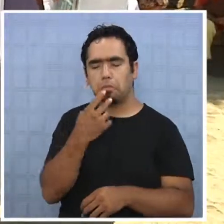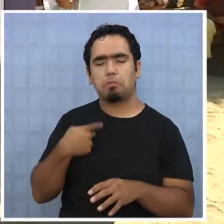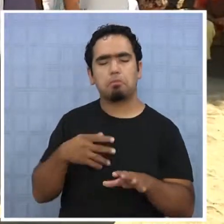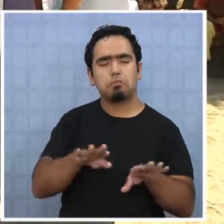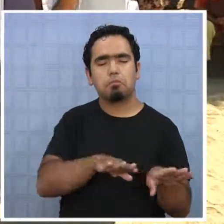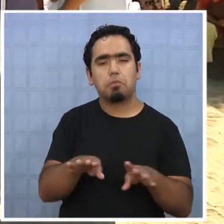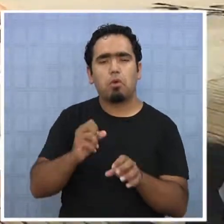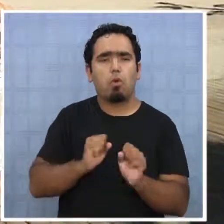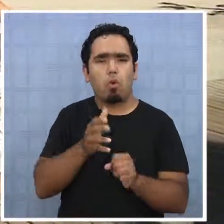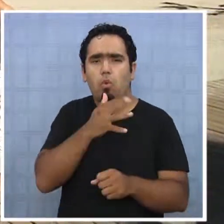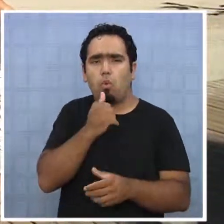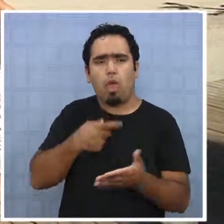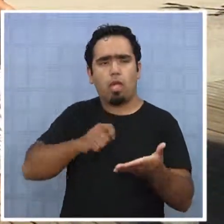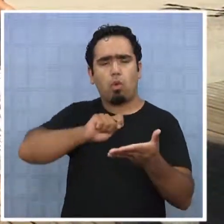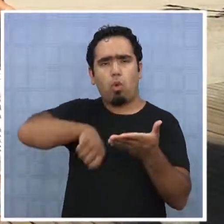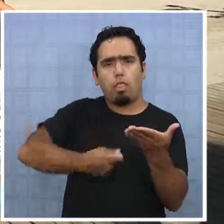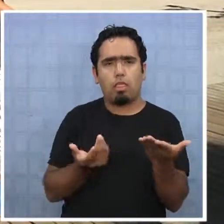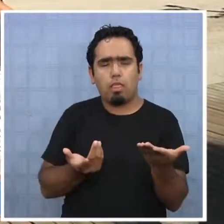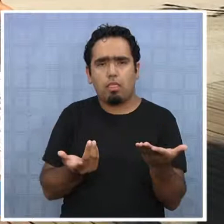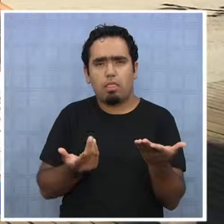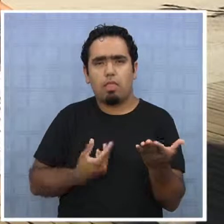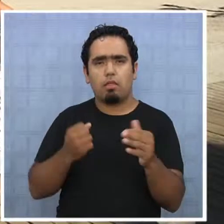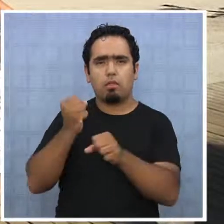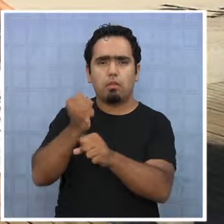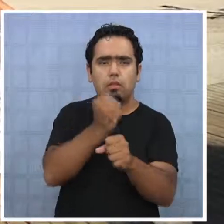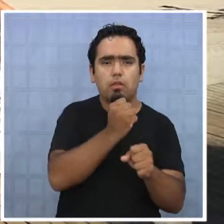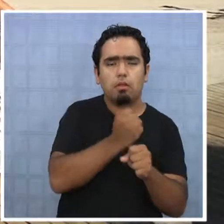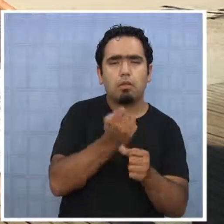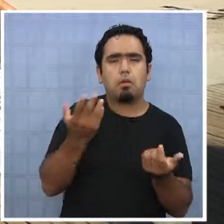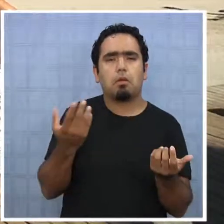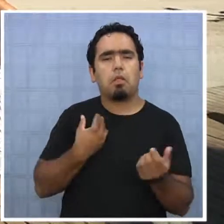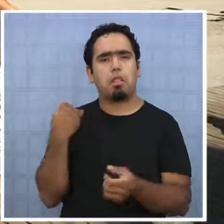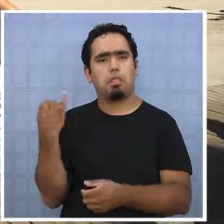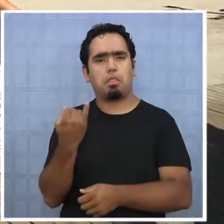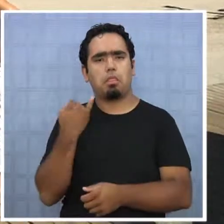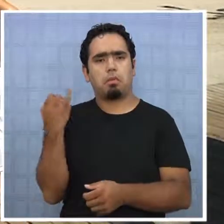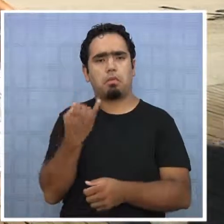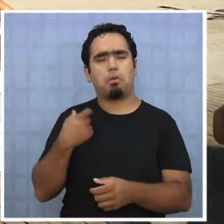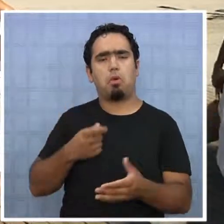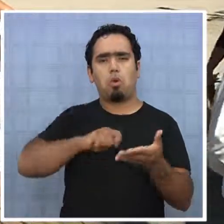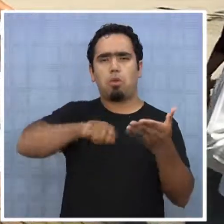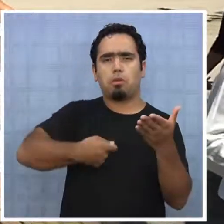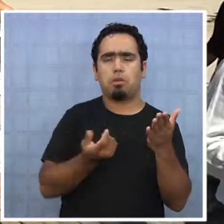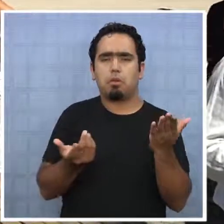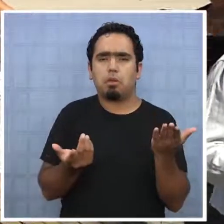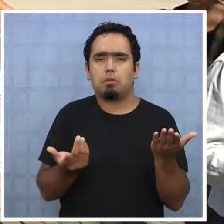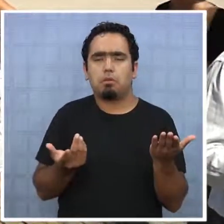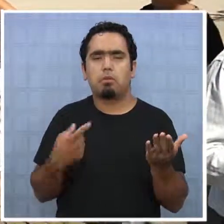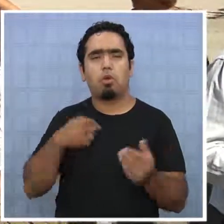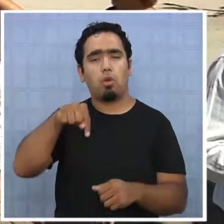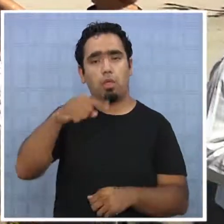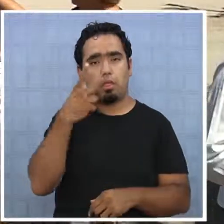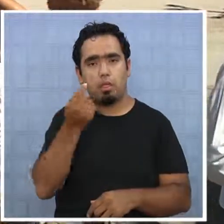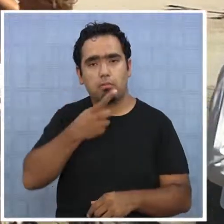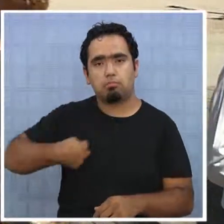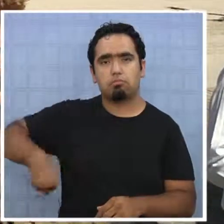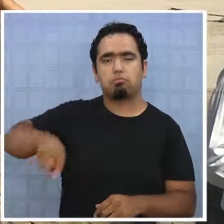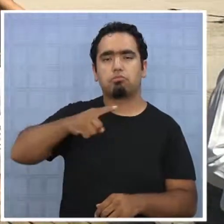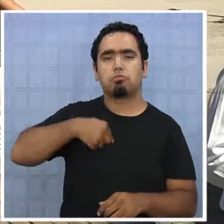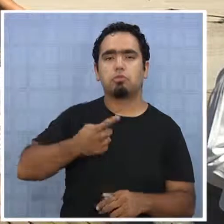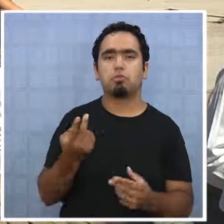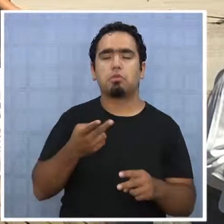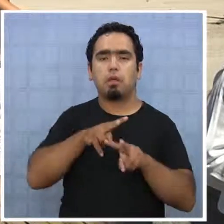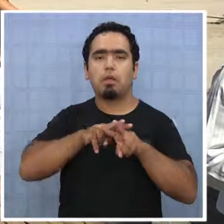visual que no pueden ser contratados, ¿no es cierto?, en otro tipo de actividad dependiente por un contrato fijo. Por lo tanto, lo que hoy día nosotros